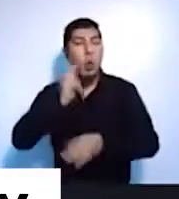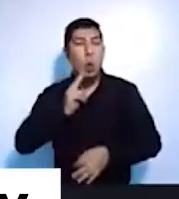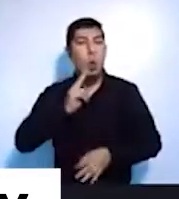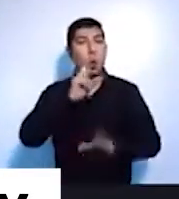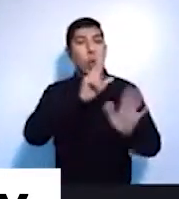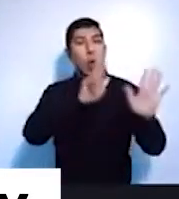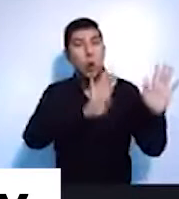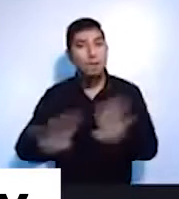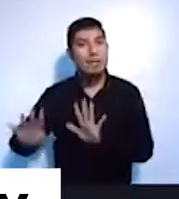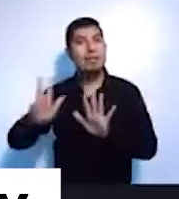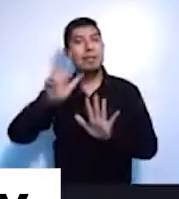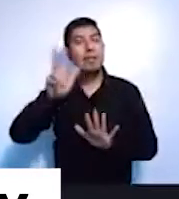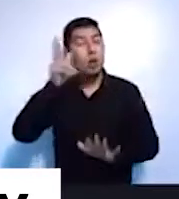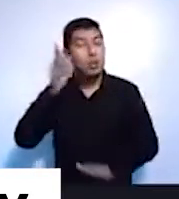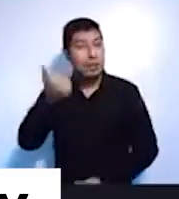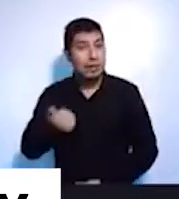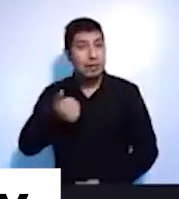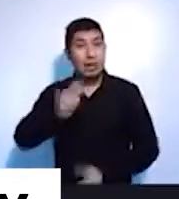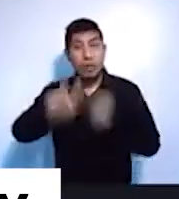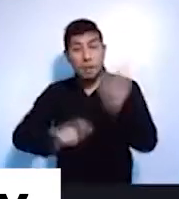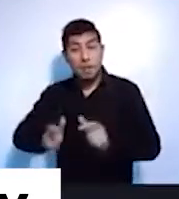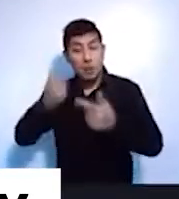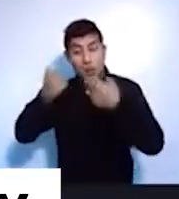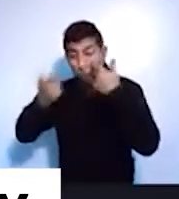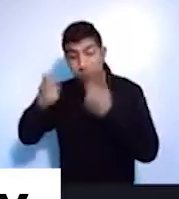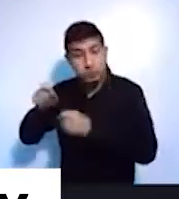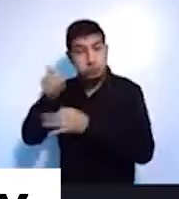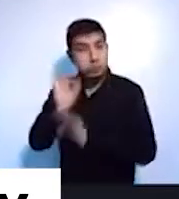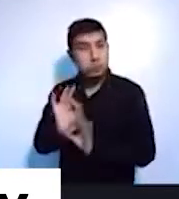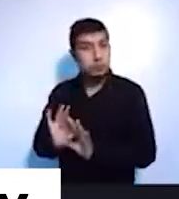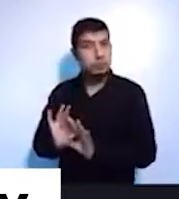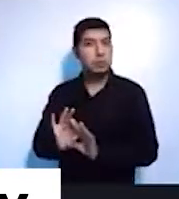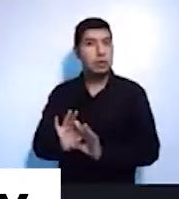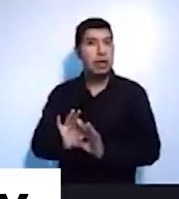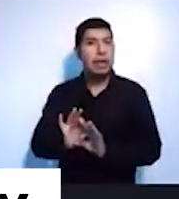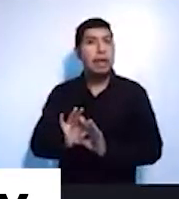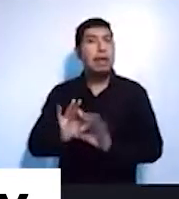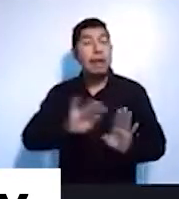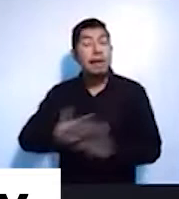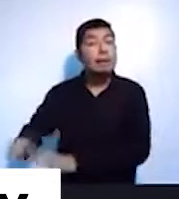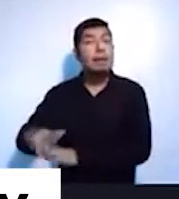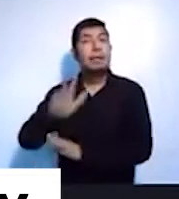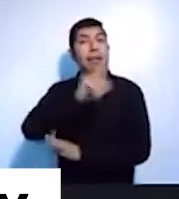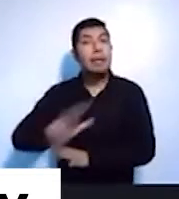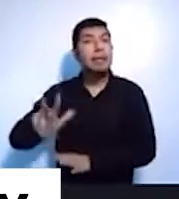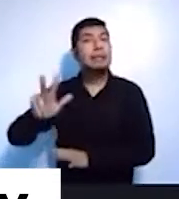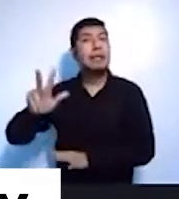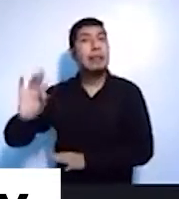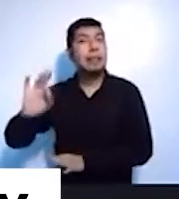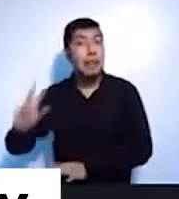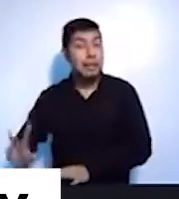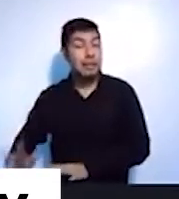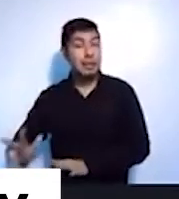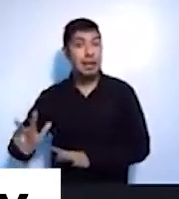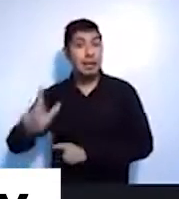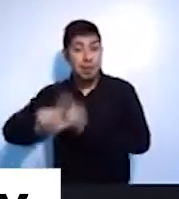habían cumplido con la definición de caso sospechoso, que ya se descartaron al momento 303 y que tenemos al día